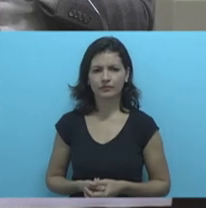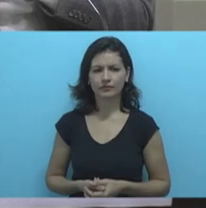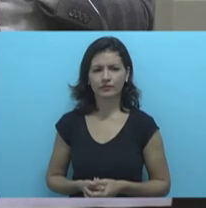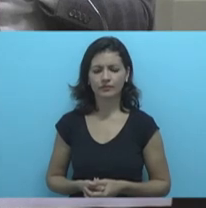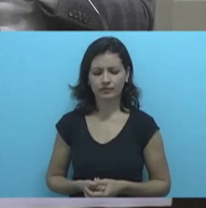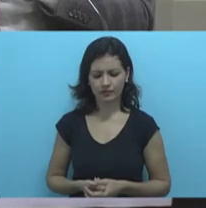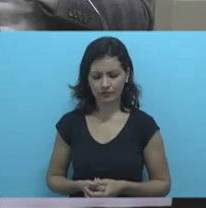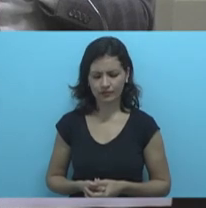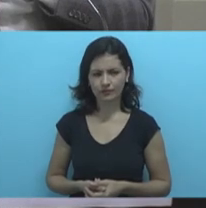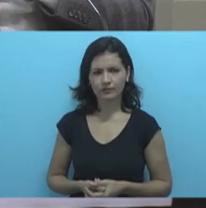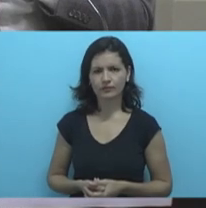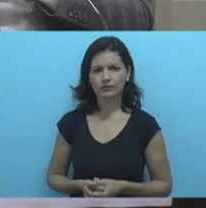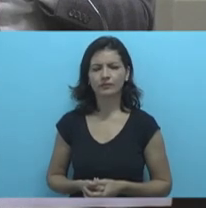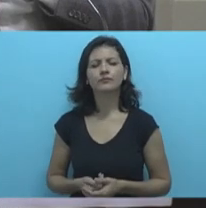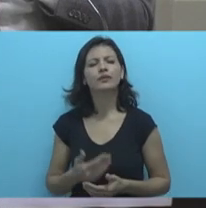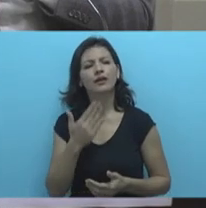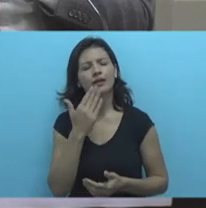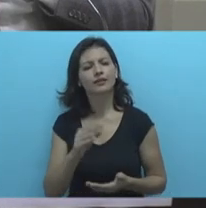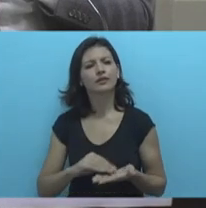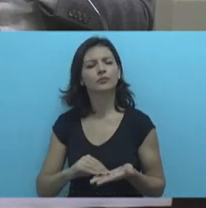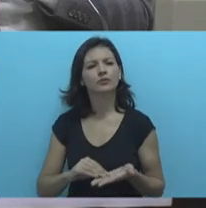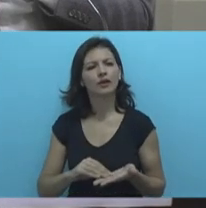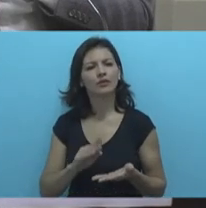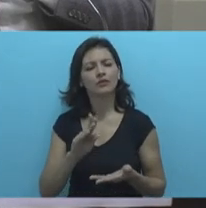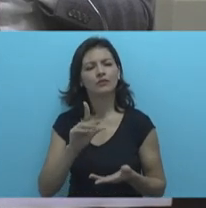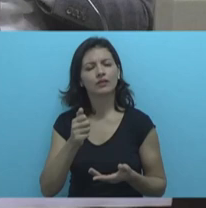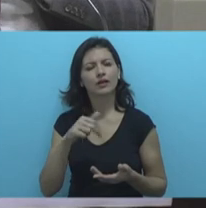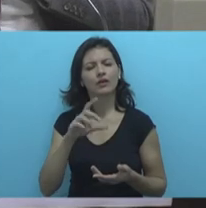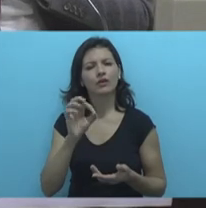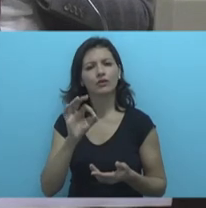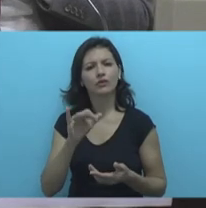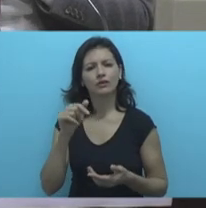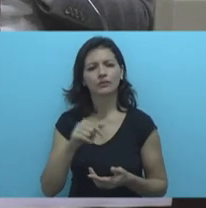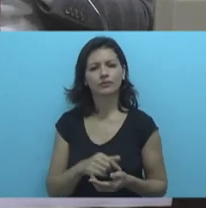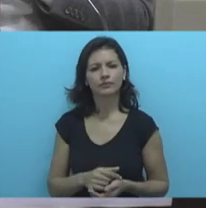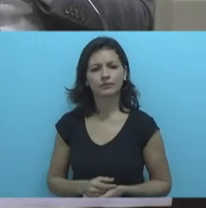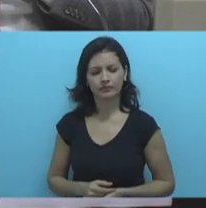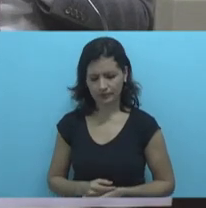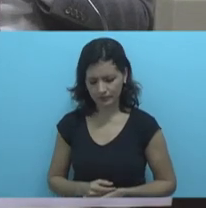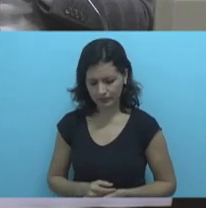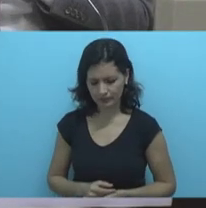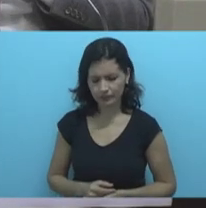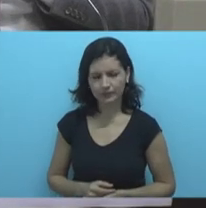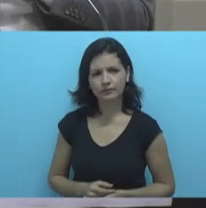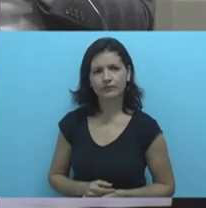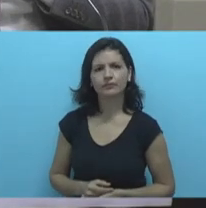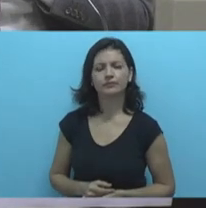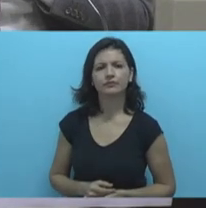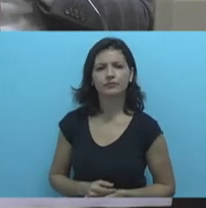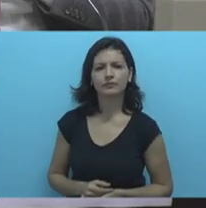Muchas gracias, Popi. Diputado Blanco. Tiene la palabra ahora el diputado Puyaro.